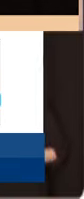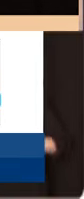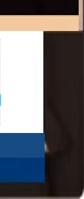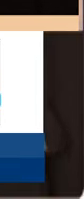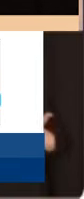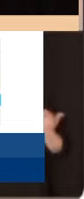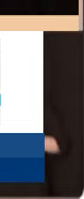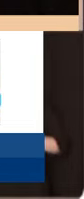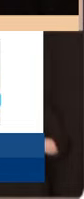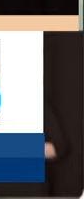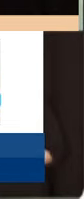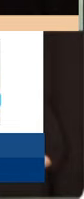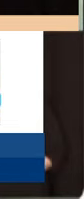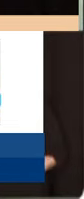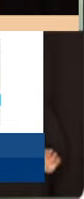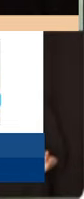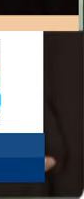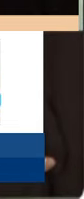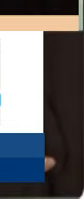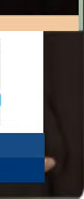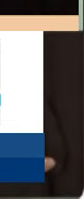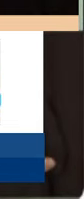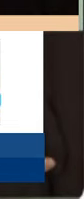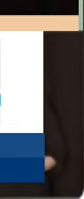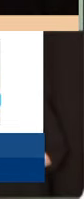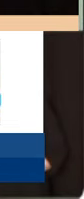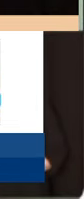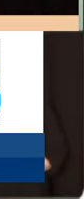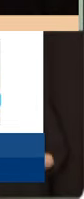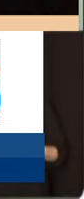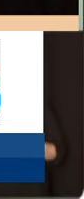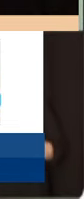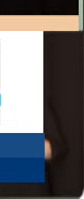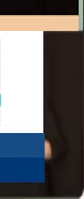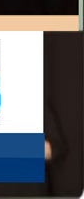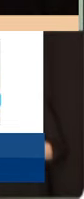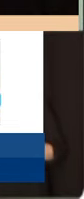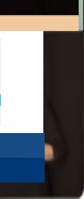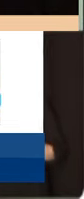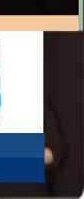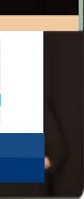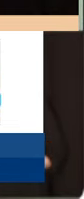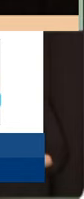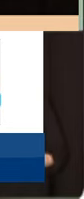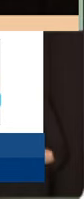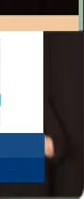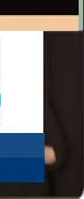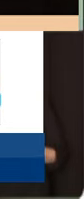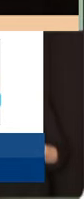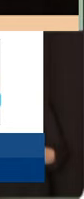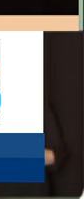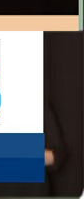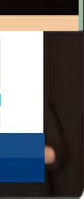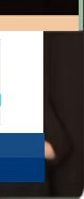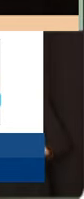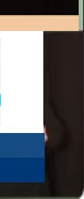procés en Cataluña y a la cual pues el Partido Socialista Catalán no hace frente, pero tampoco